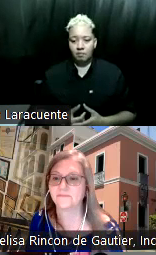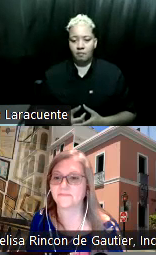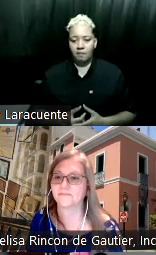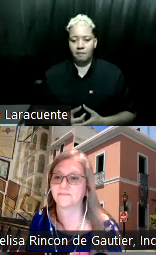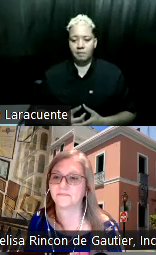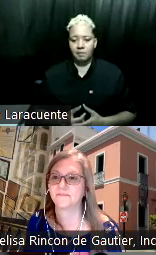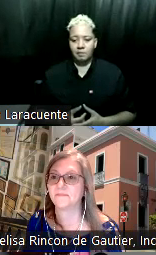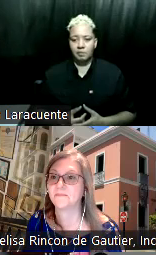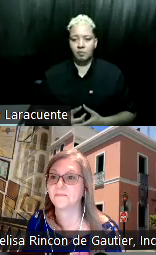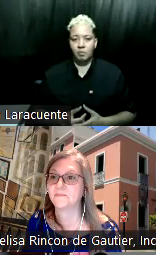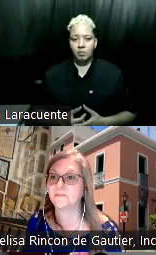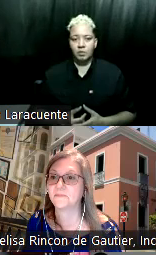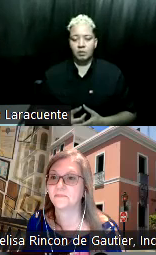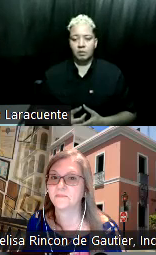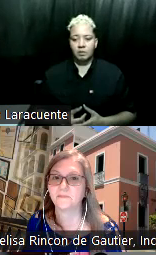hay